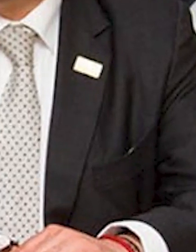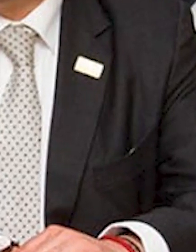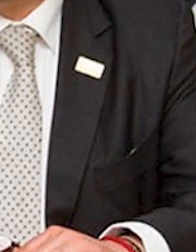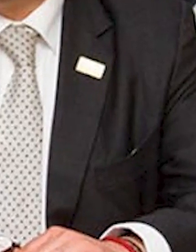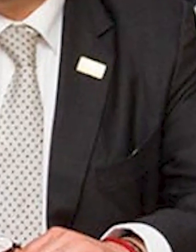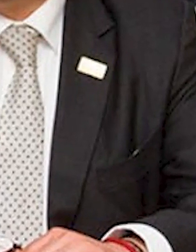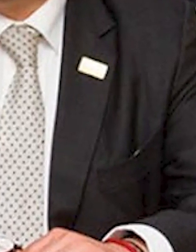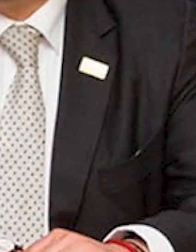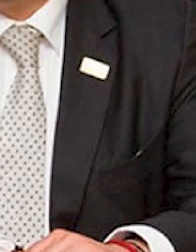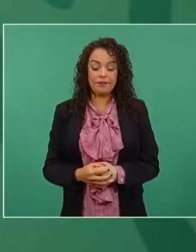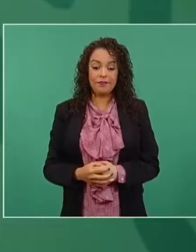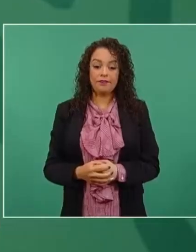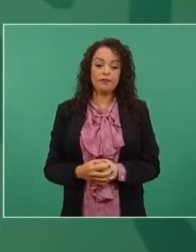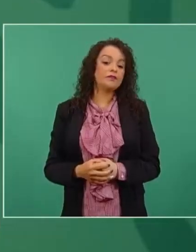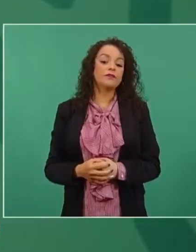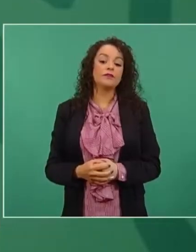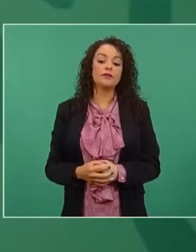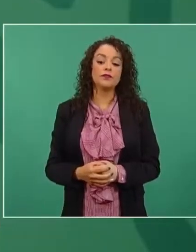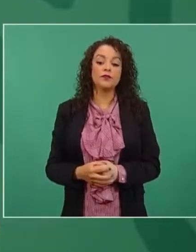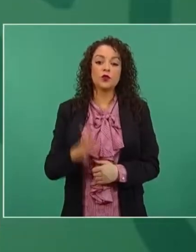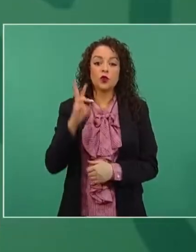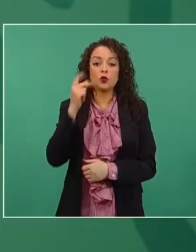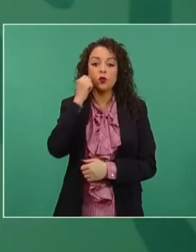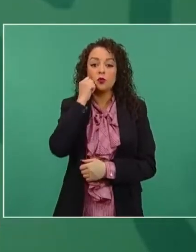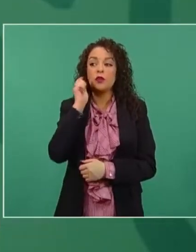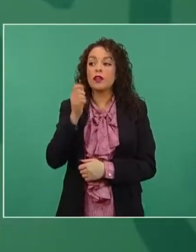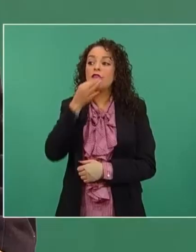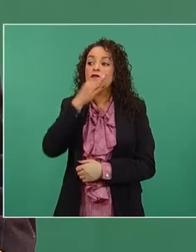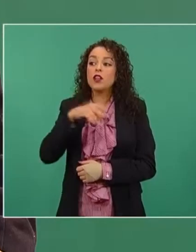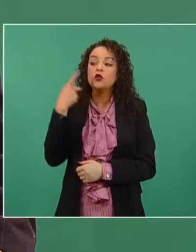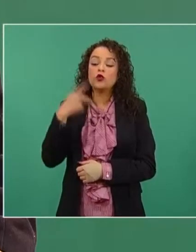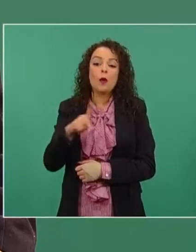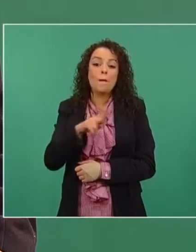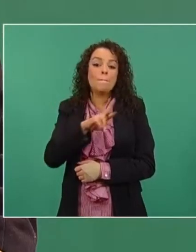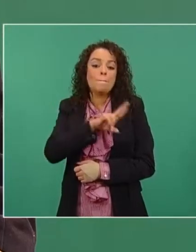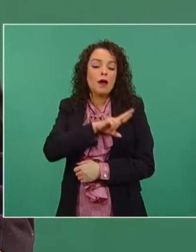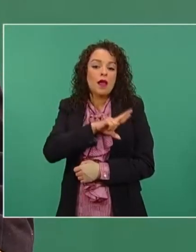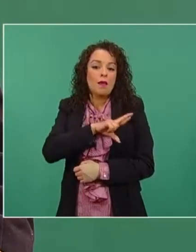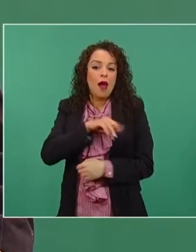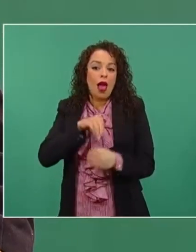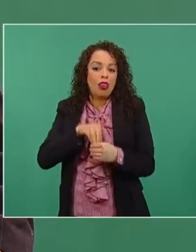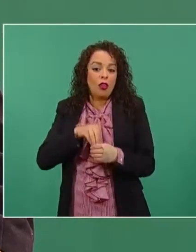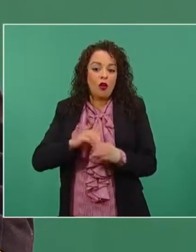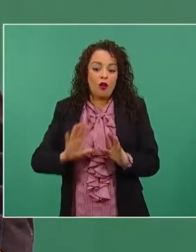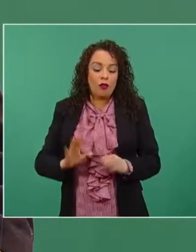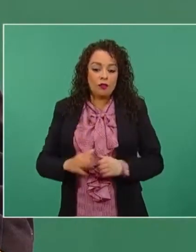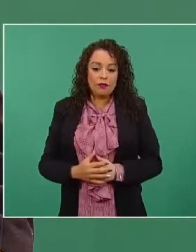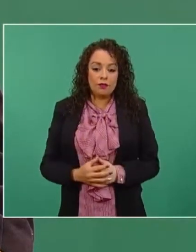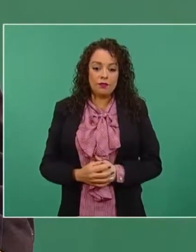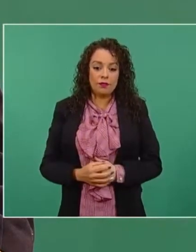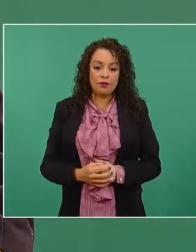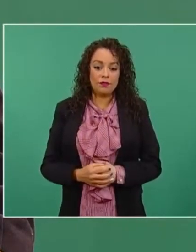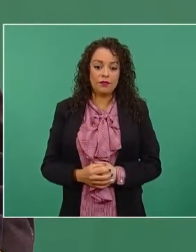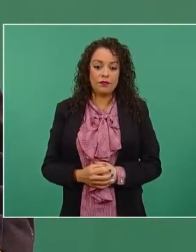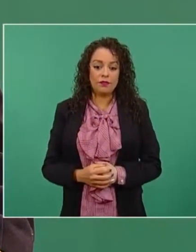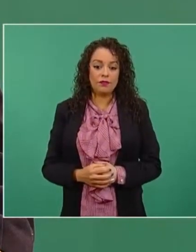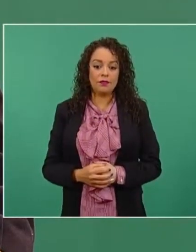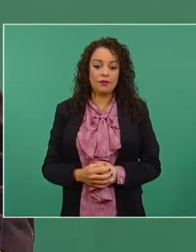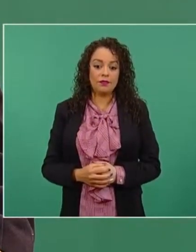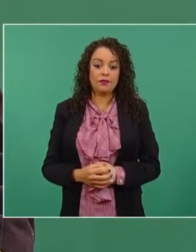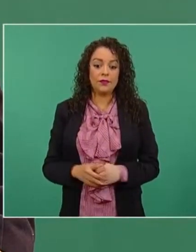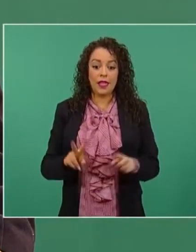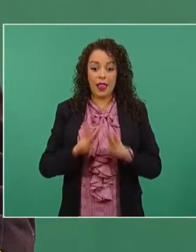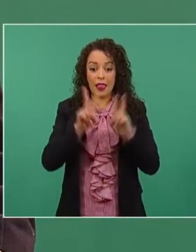es correcto que los funcionarios muestren ese tipo de momentos pues lujosos, y que tampoco se pues